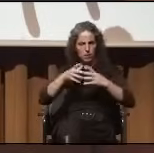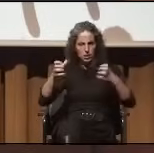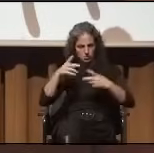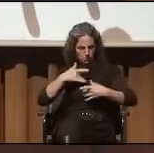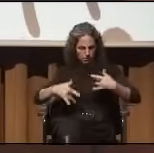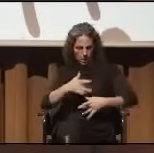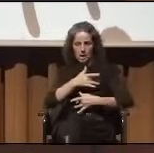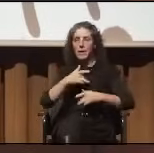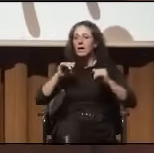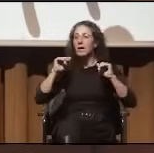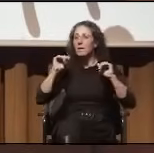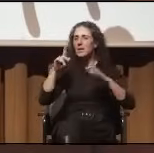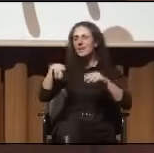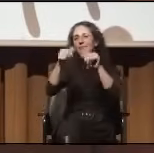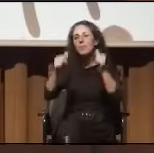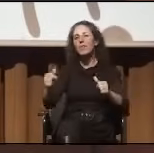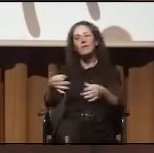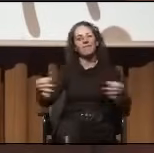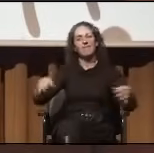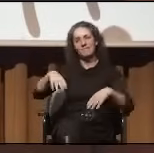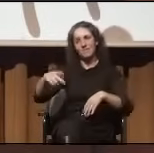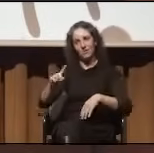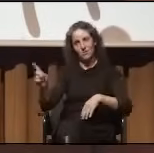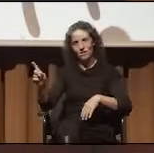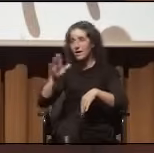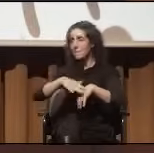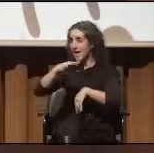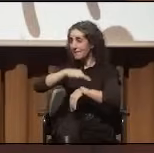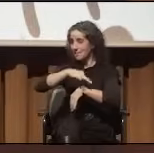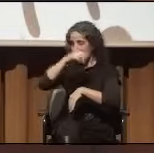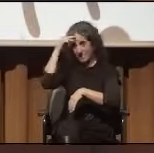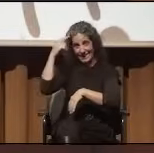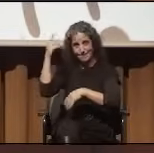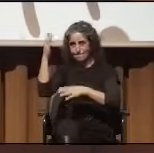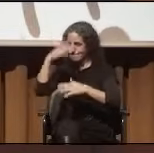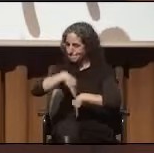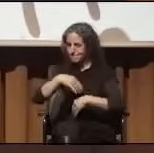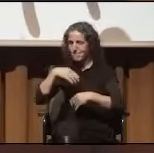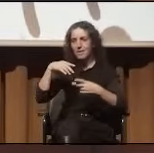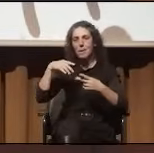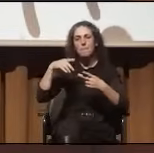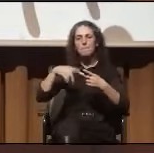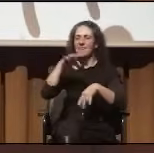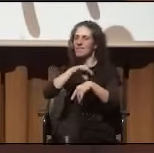quiero decir, este modelo no es eficiente ni para la enfermedad mental, ni para la discapacidad, ni para la enfermedad crónica, ni para el proceso de